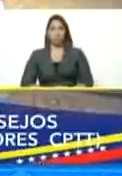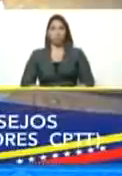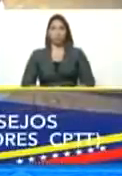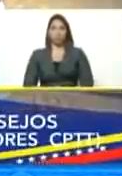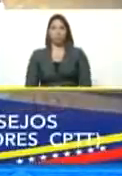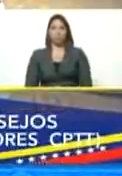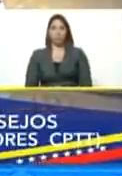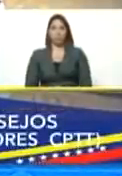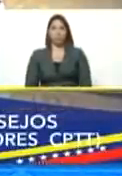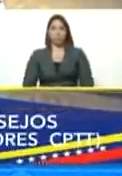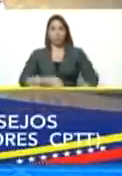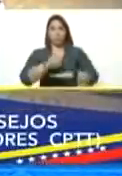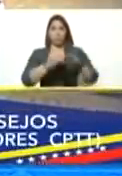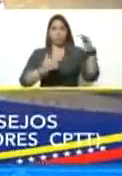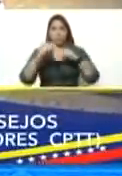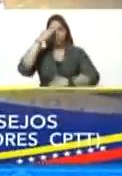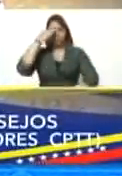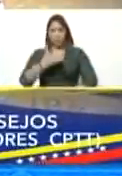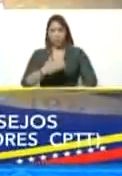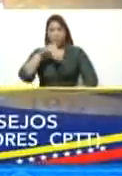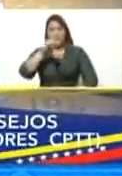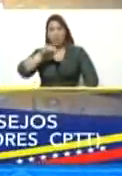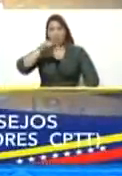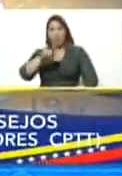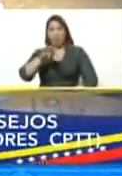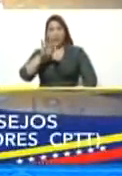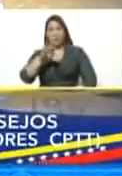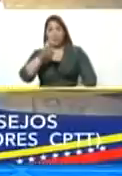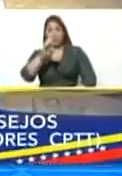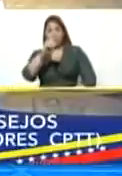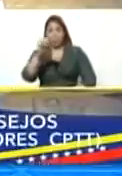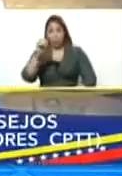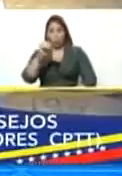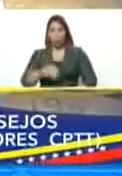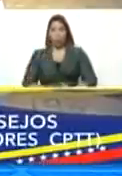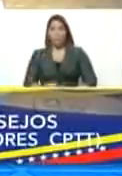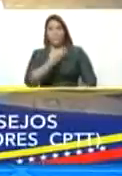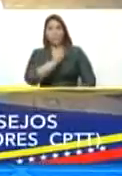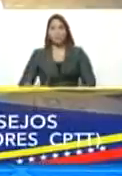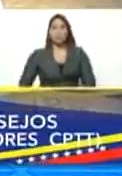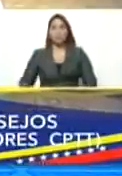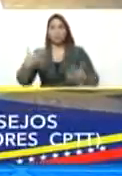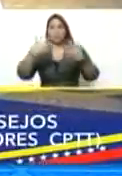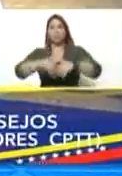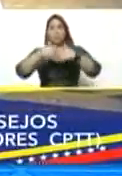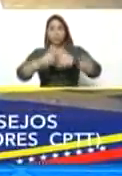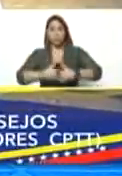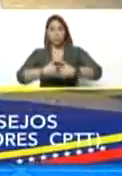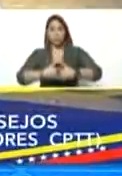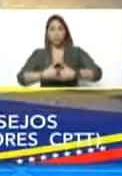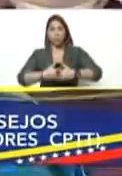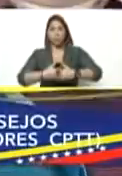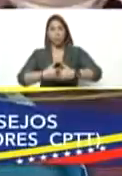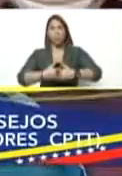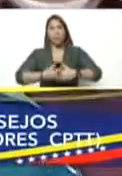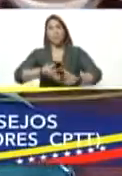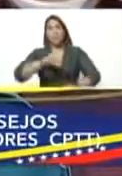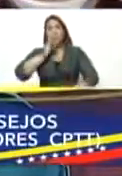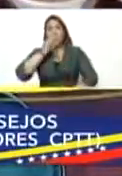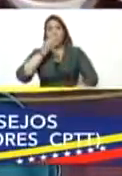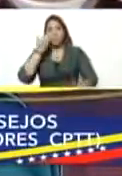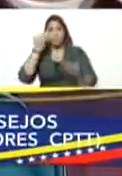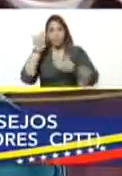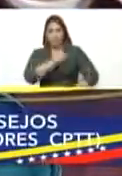Bueno, el coronel Alfredo Mora Álvarez, presidente de la Corporación Venezolana del Café y presidente de Café Fama de